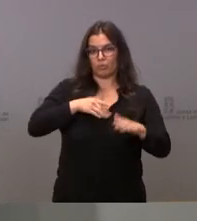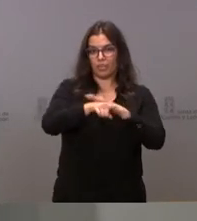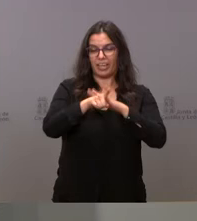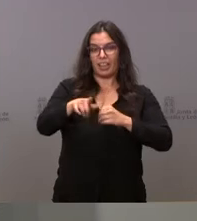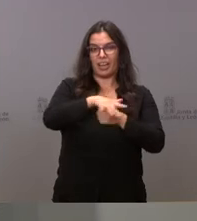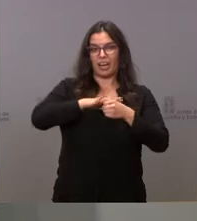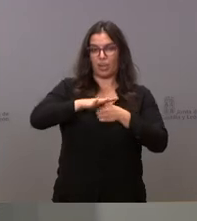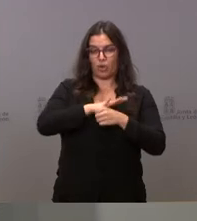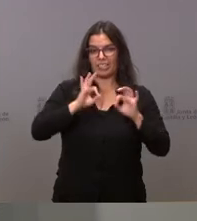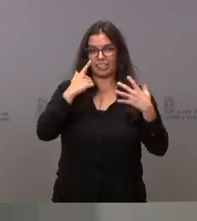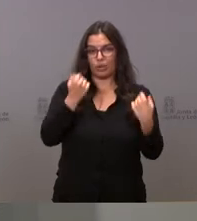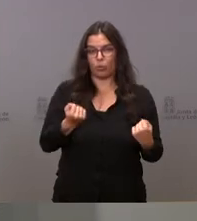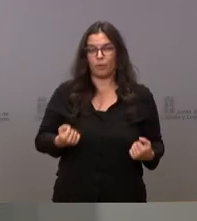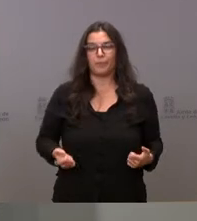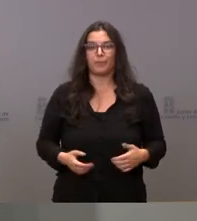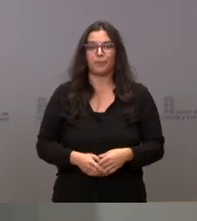Regional de Salud.